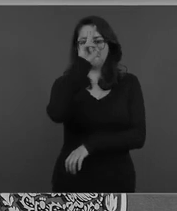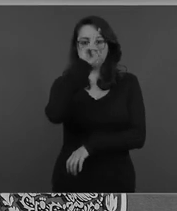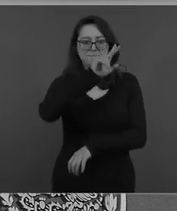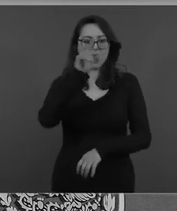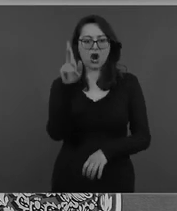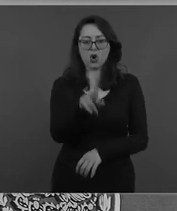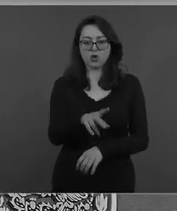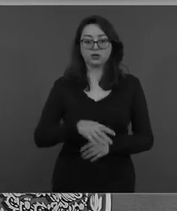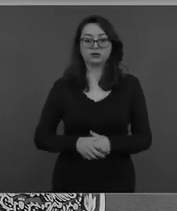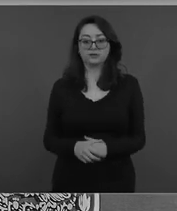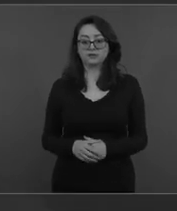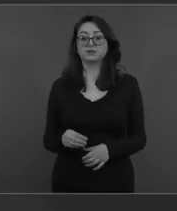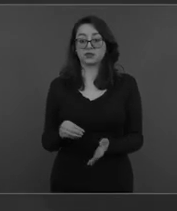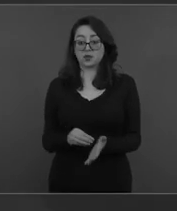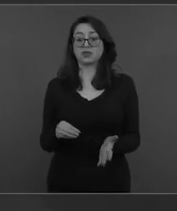en esa franja, y todavía